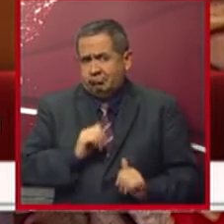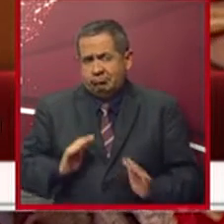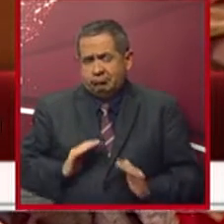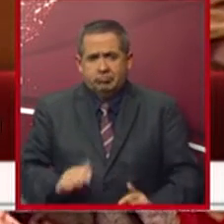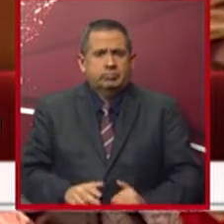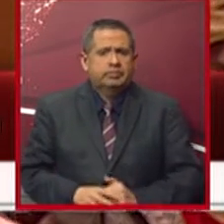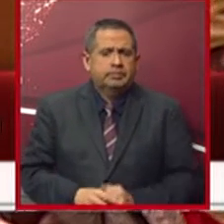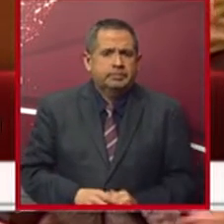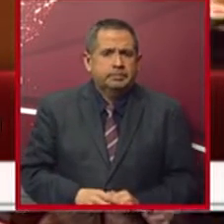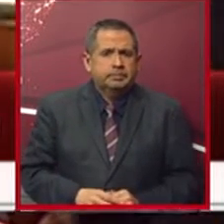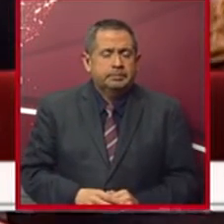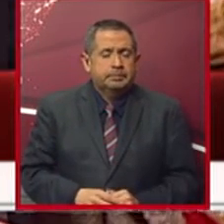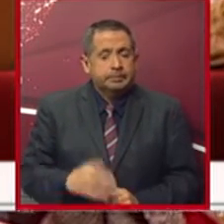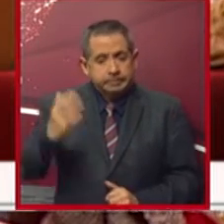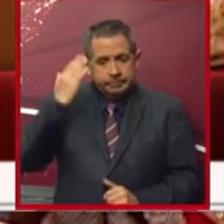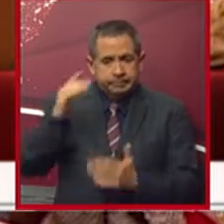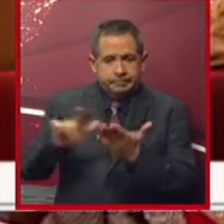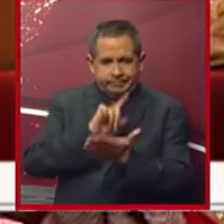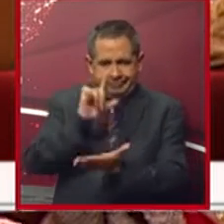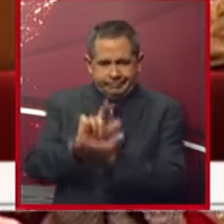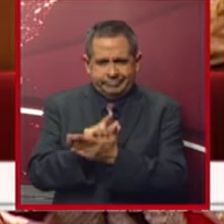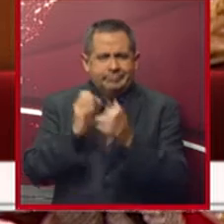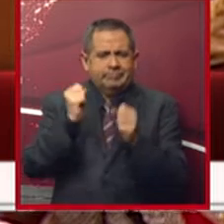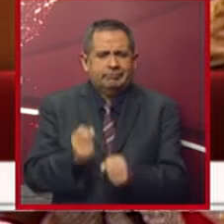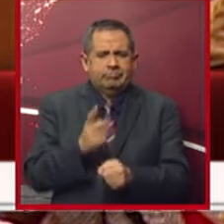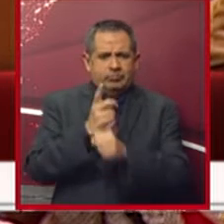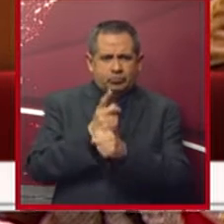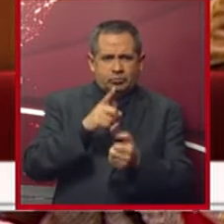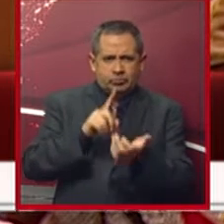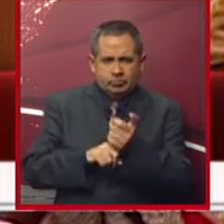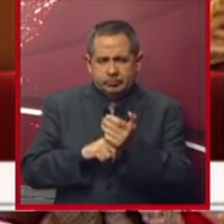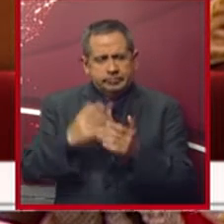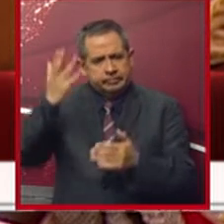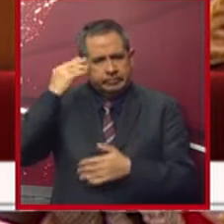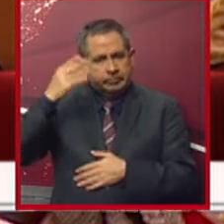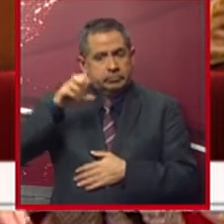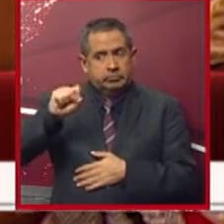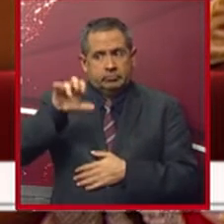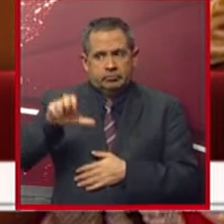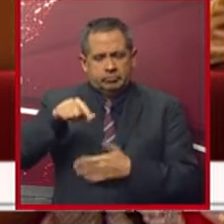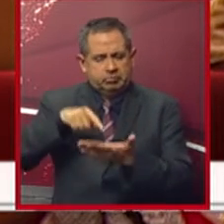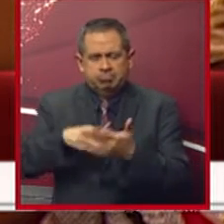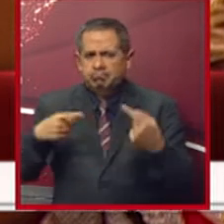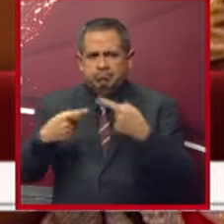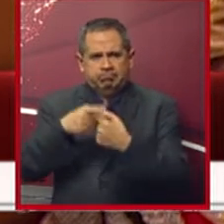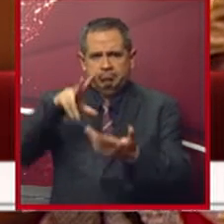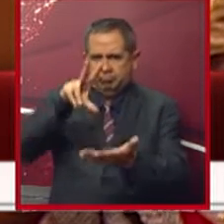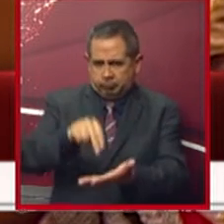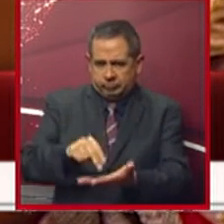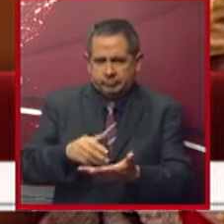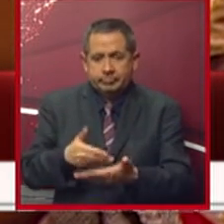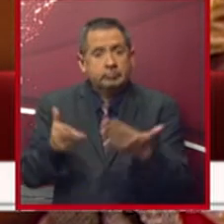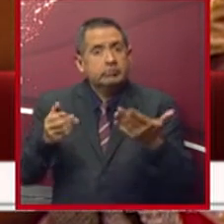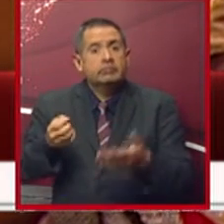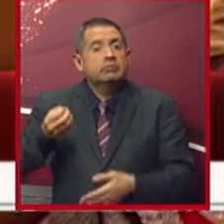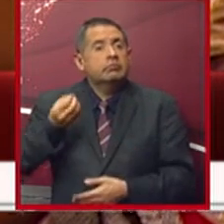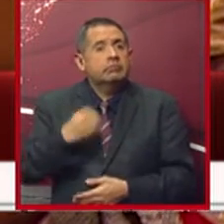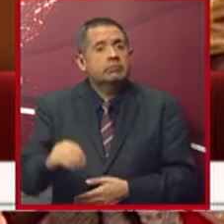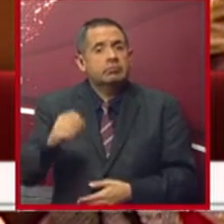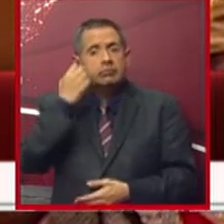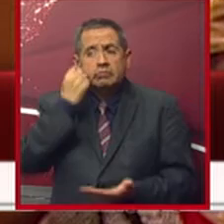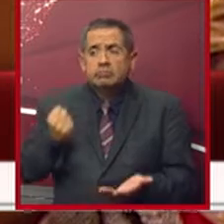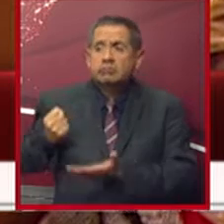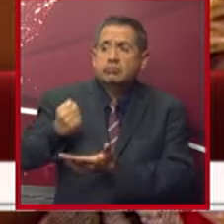Lo que se intentó con la Ley de Seguridad Interior, declarada inconstitucional por la Suprema Corte, ahora se pretende imponer con